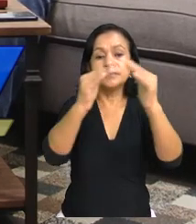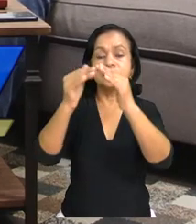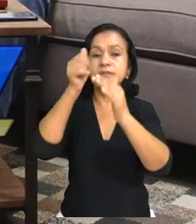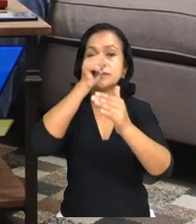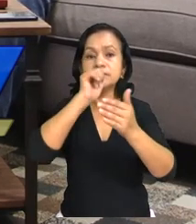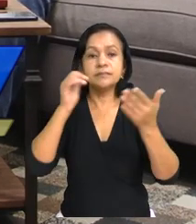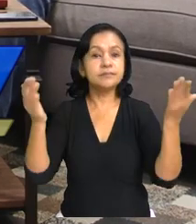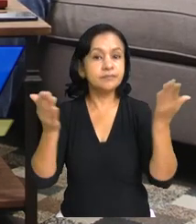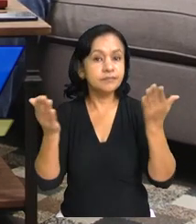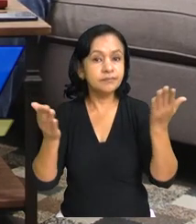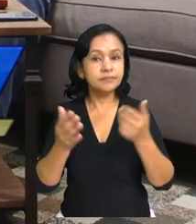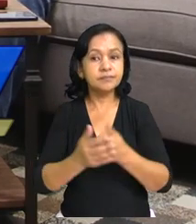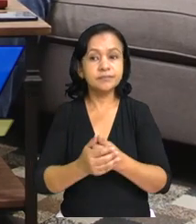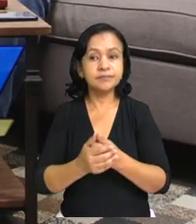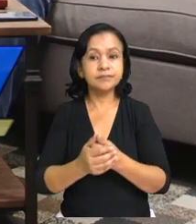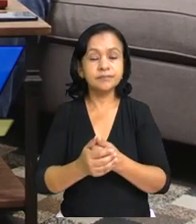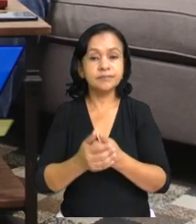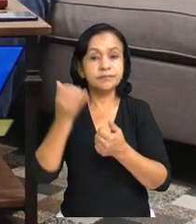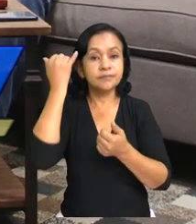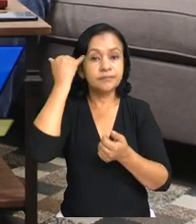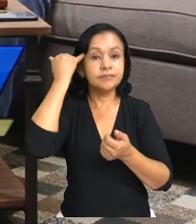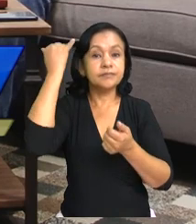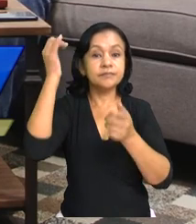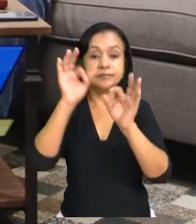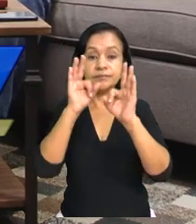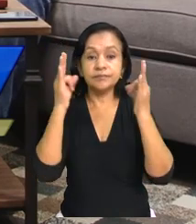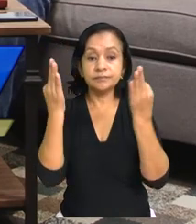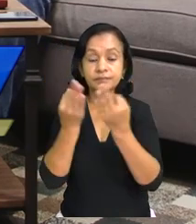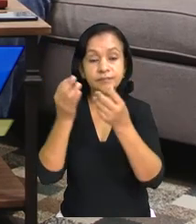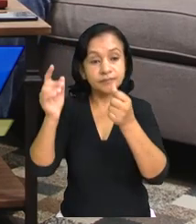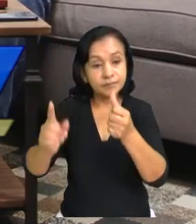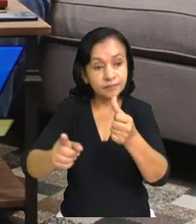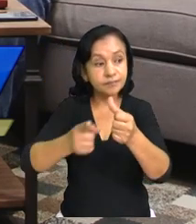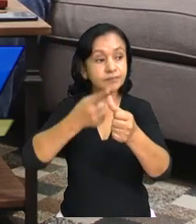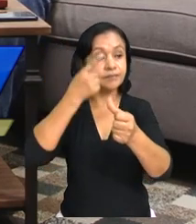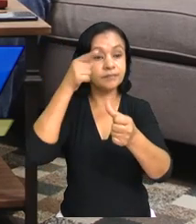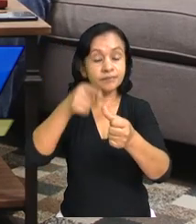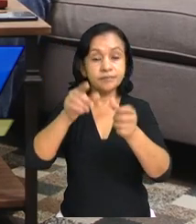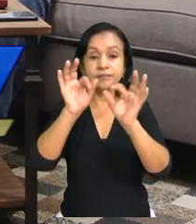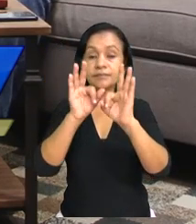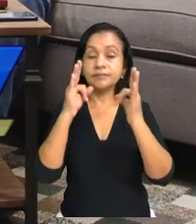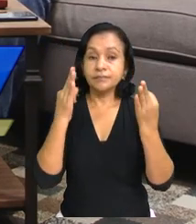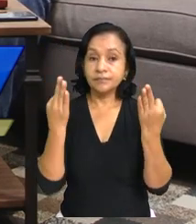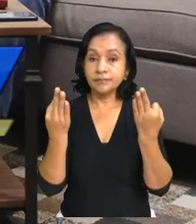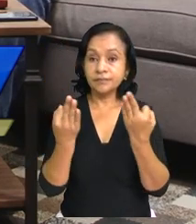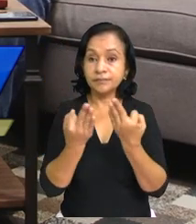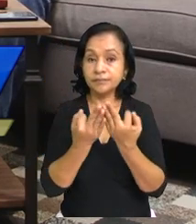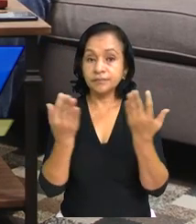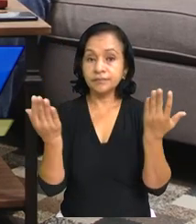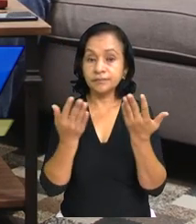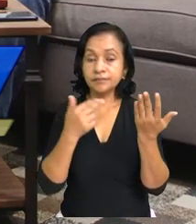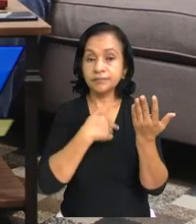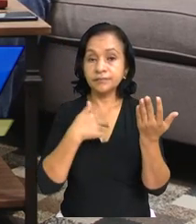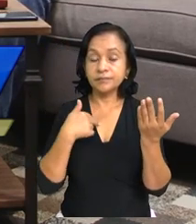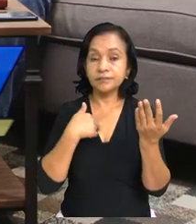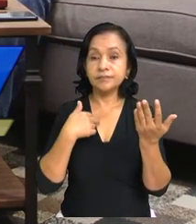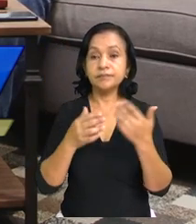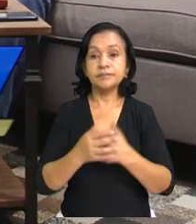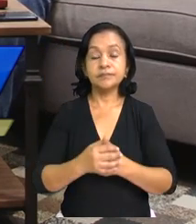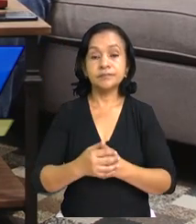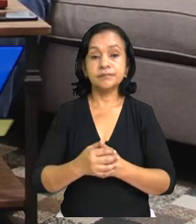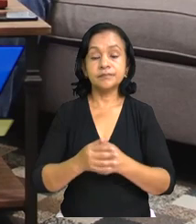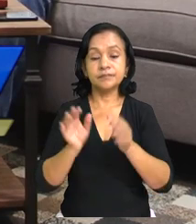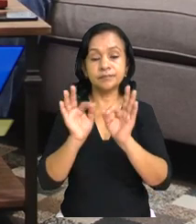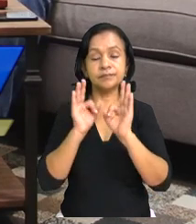ahí, desde la idea de la demanda, las soluciones y cómo se diseña el sistema,